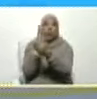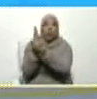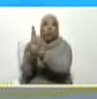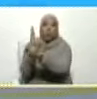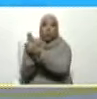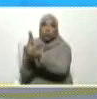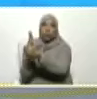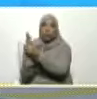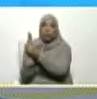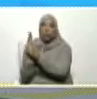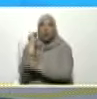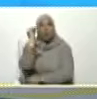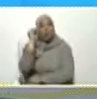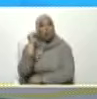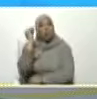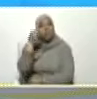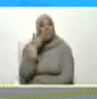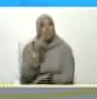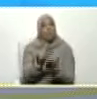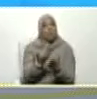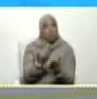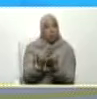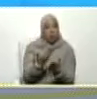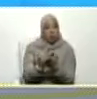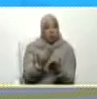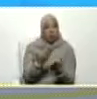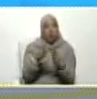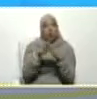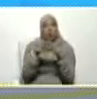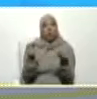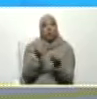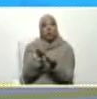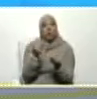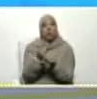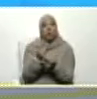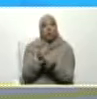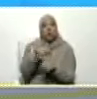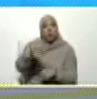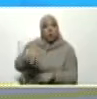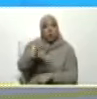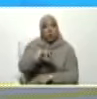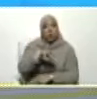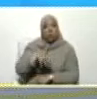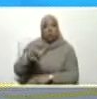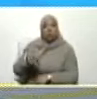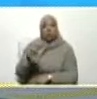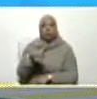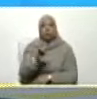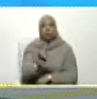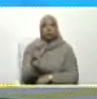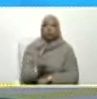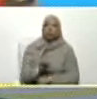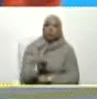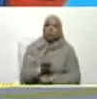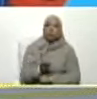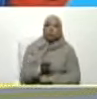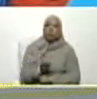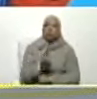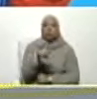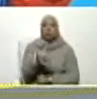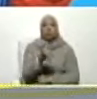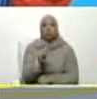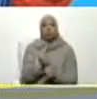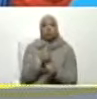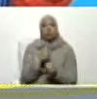reflexiones, propuestas de todas las regiones, de todos los estados. Aquí los